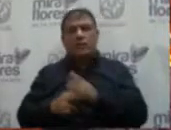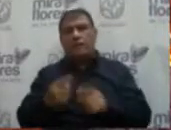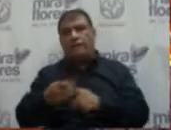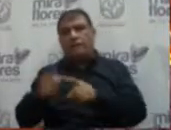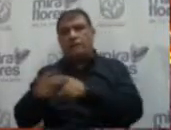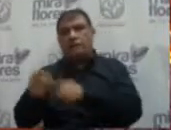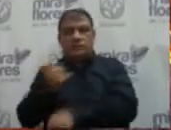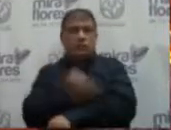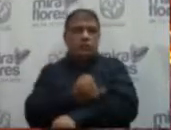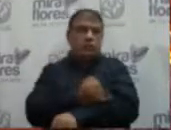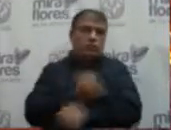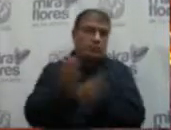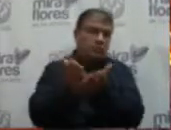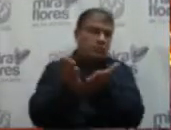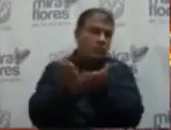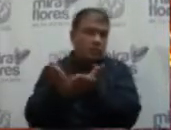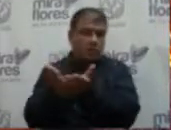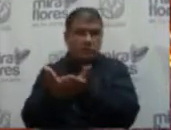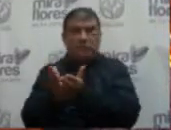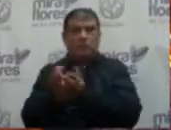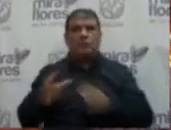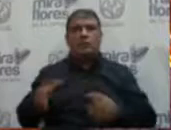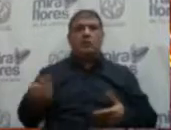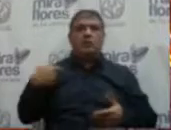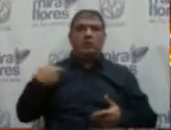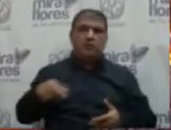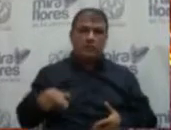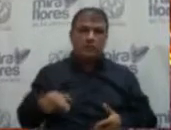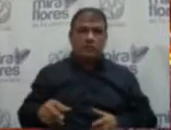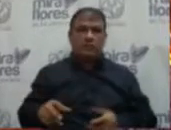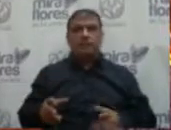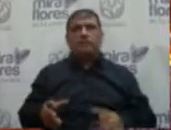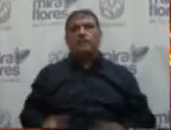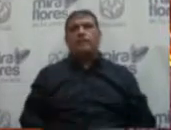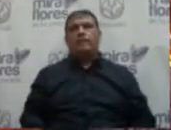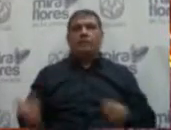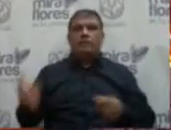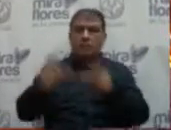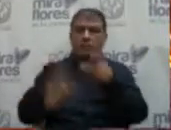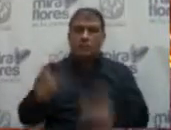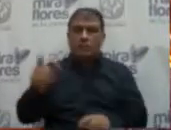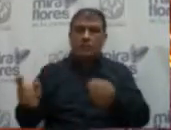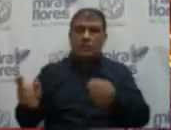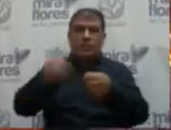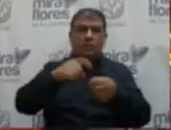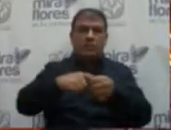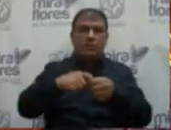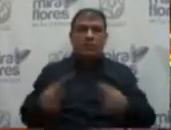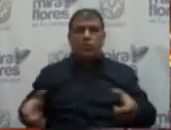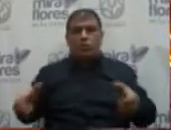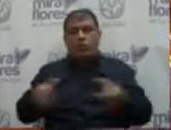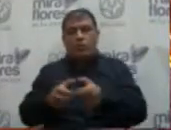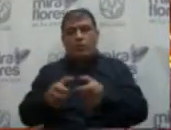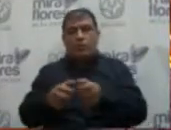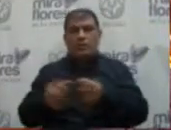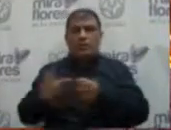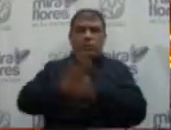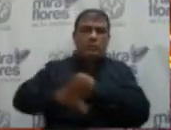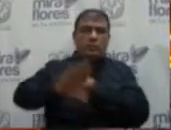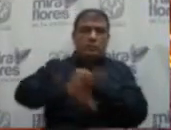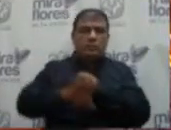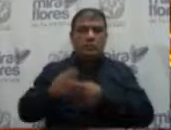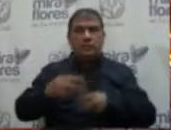educativas, culturales, cívicas y religiosas, señores miembros del Comité de Seguridad Ciudadana del Distrito de